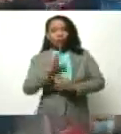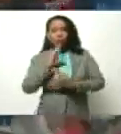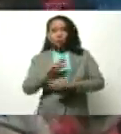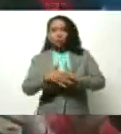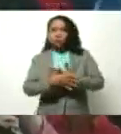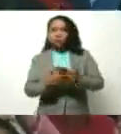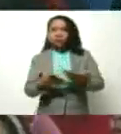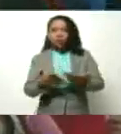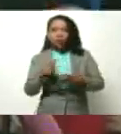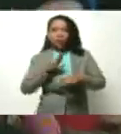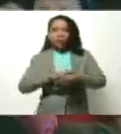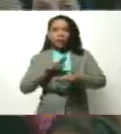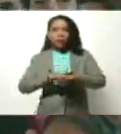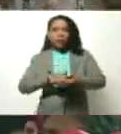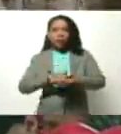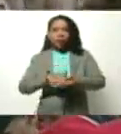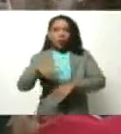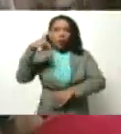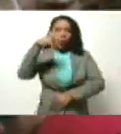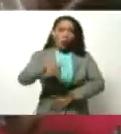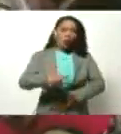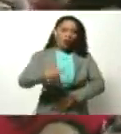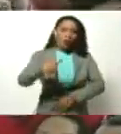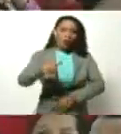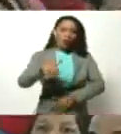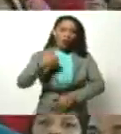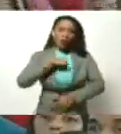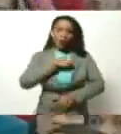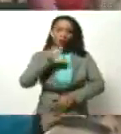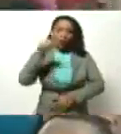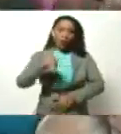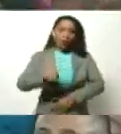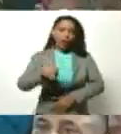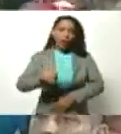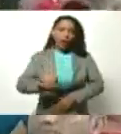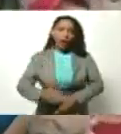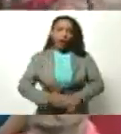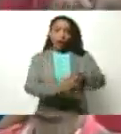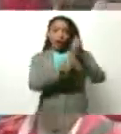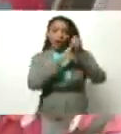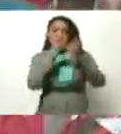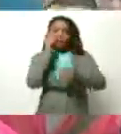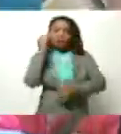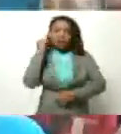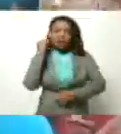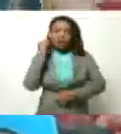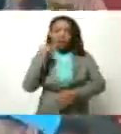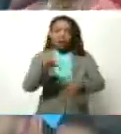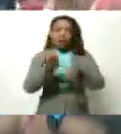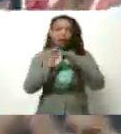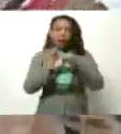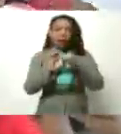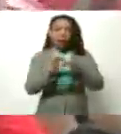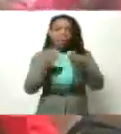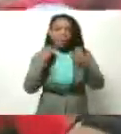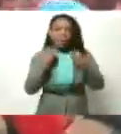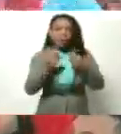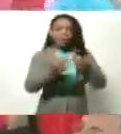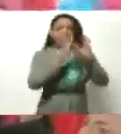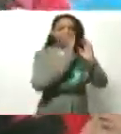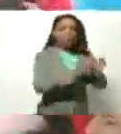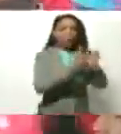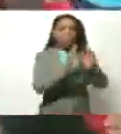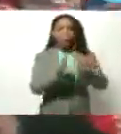todo lo contrario hoy aquí estamos los líderes liderezas en unidad para organizar